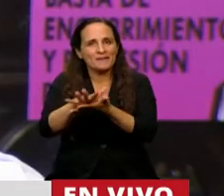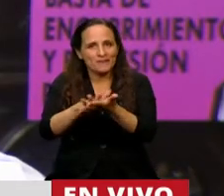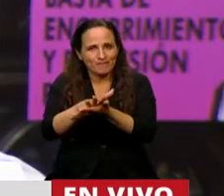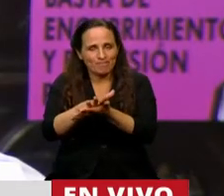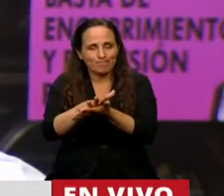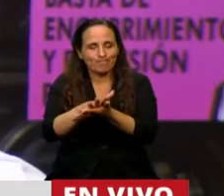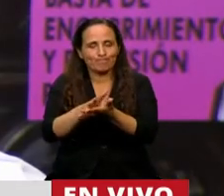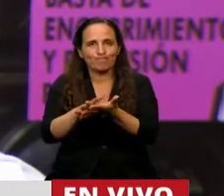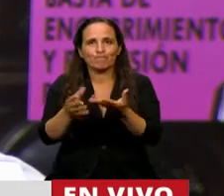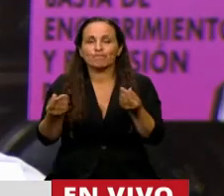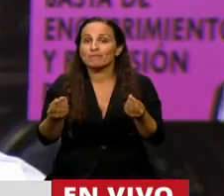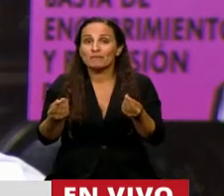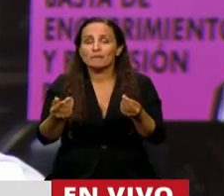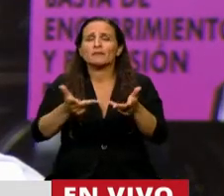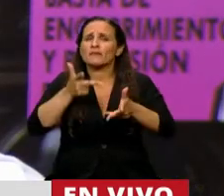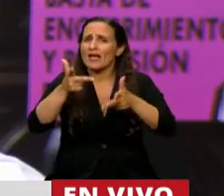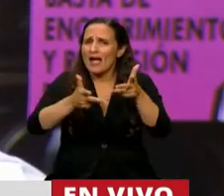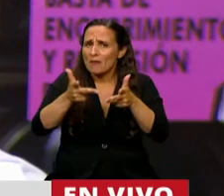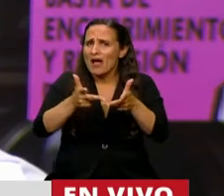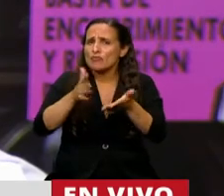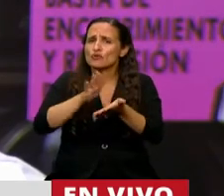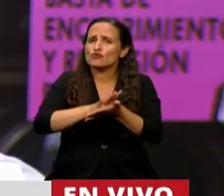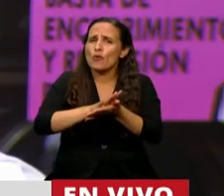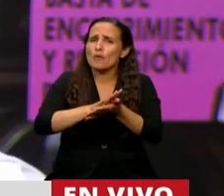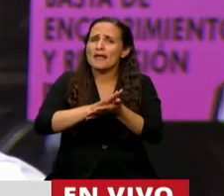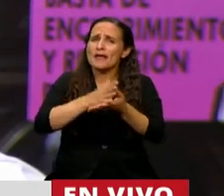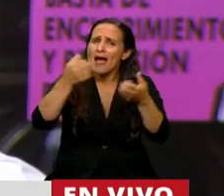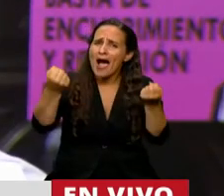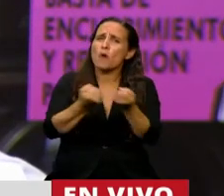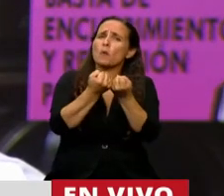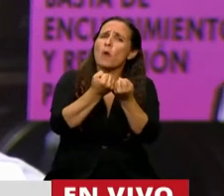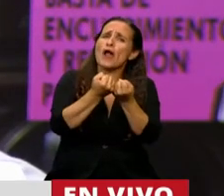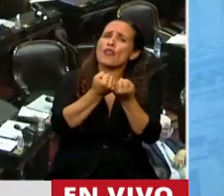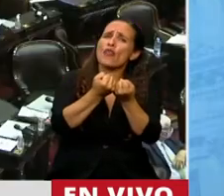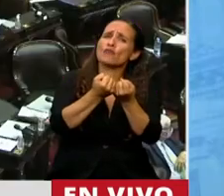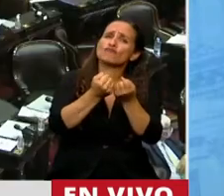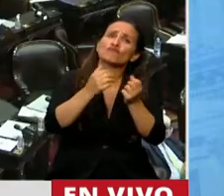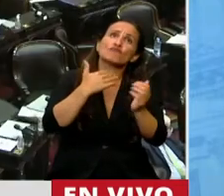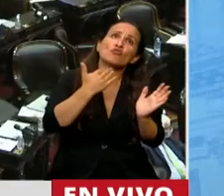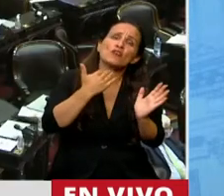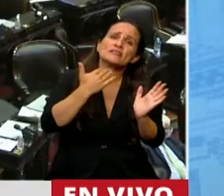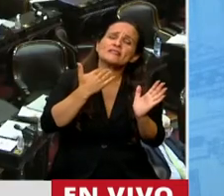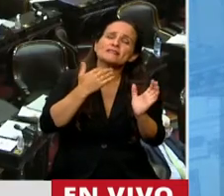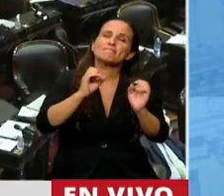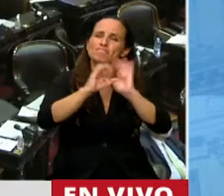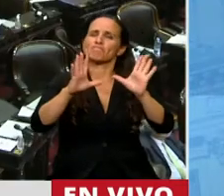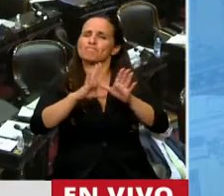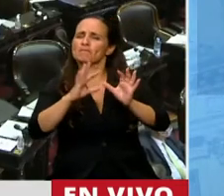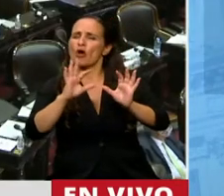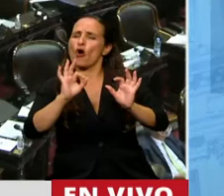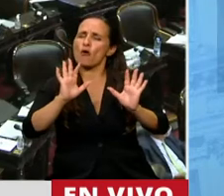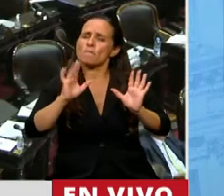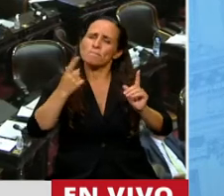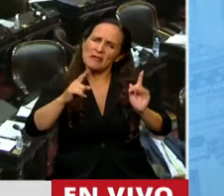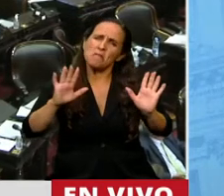Estábamos también hablando de ciertos acuerdos, no sé si explícitos o tácitos, en los cuales habíamos